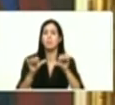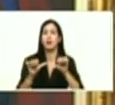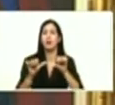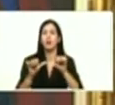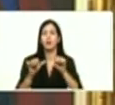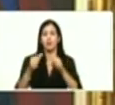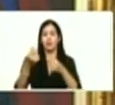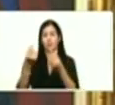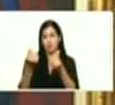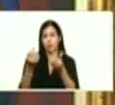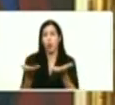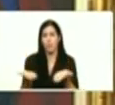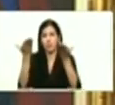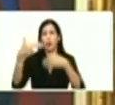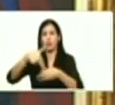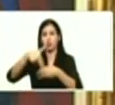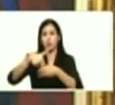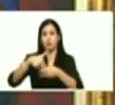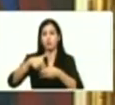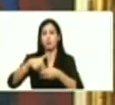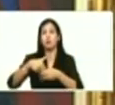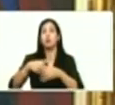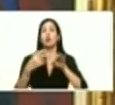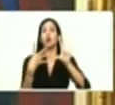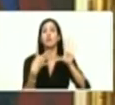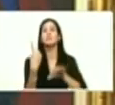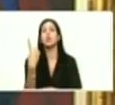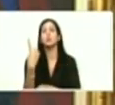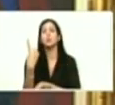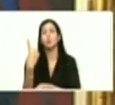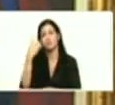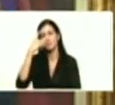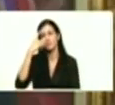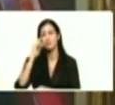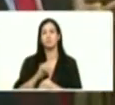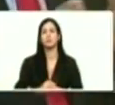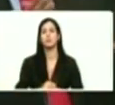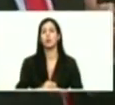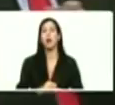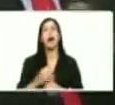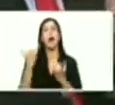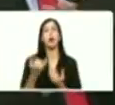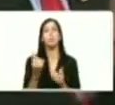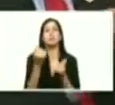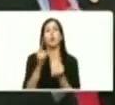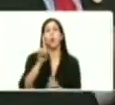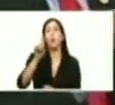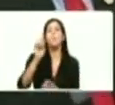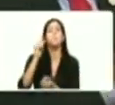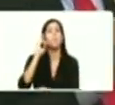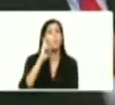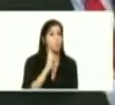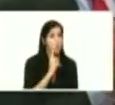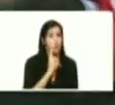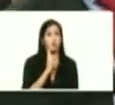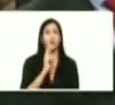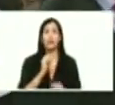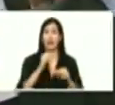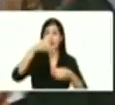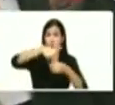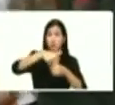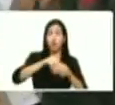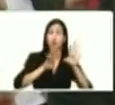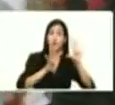gasolina venezolana de la gasolina 91 que va a pasar a costar un bolívar y de la gasolina de 95